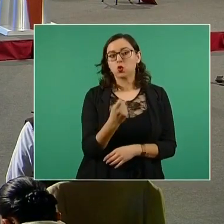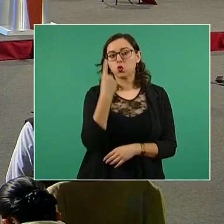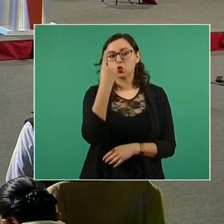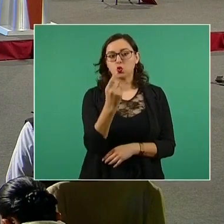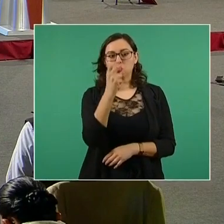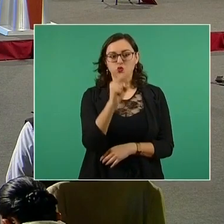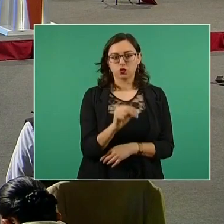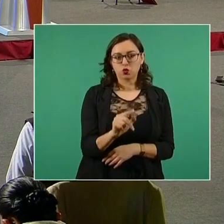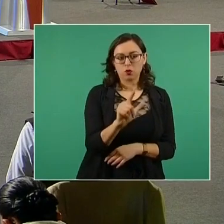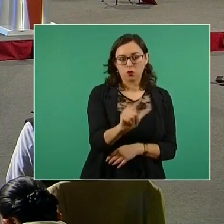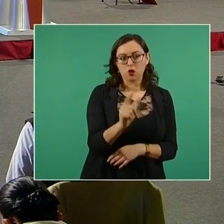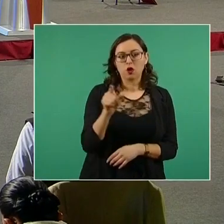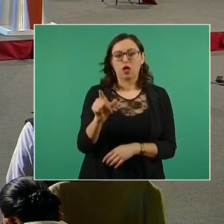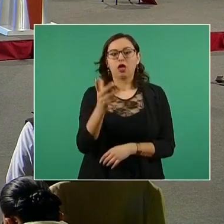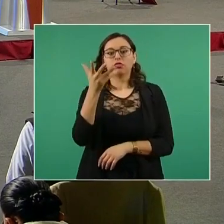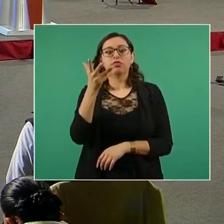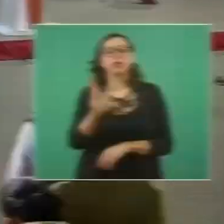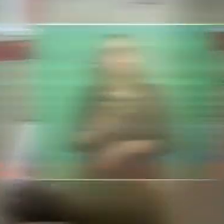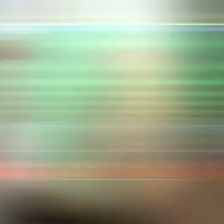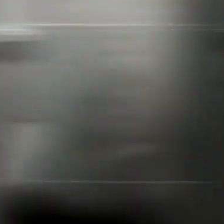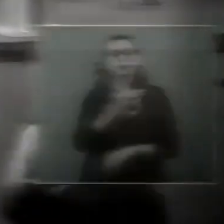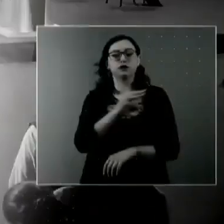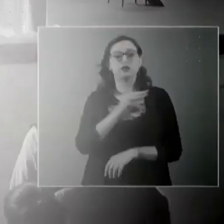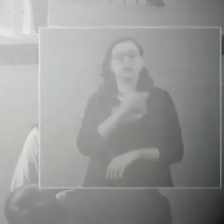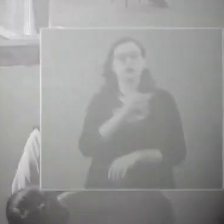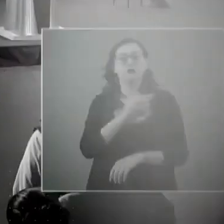municipios de tamaulipas